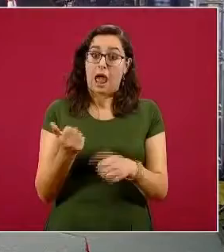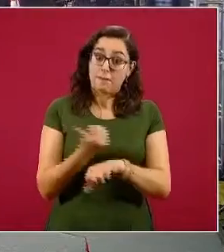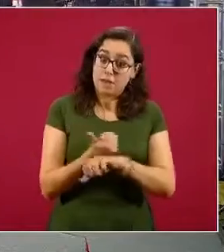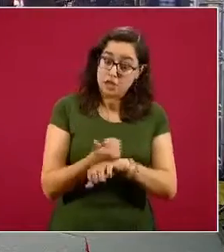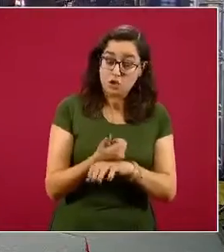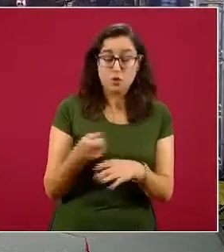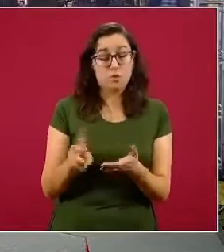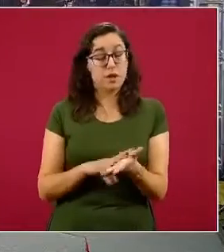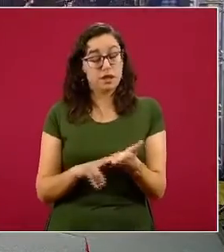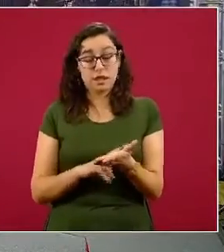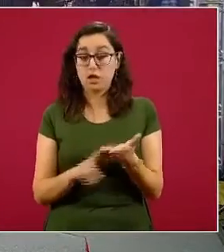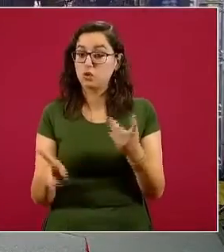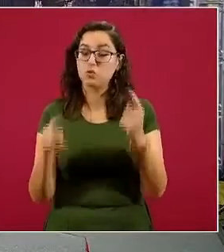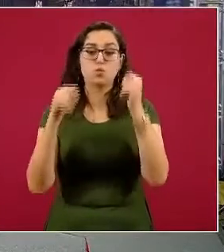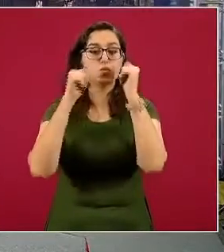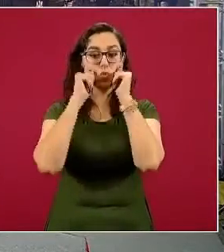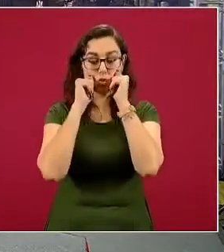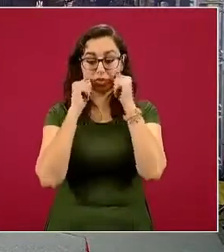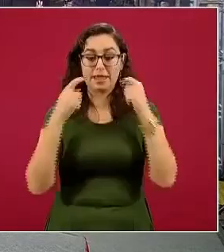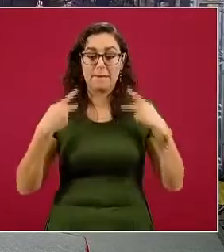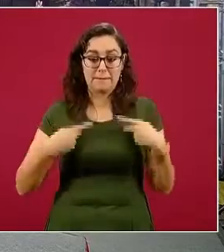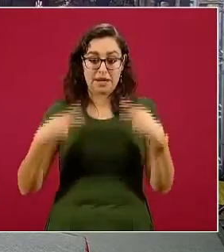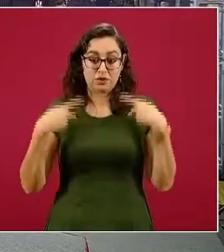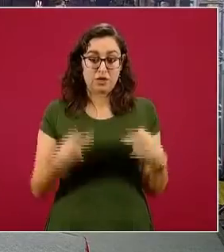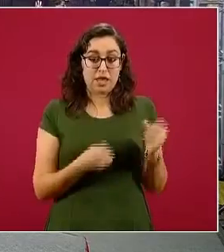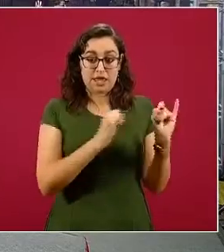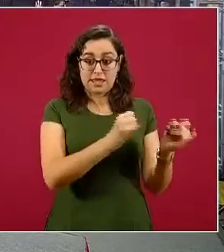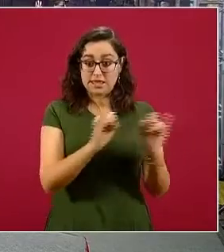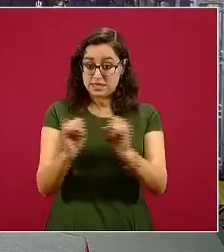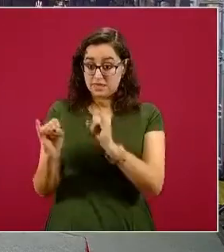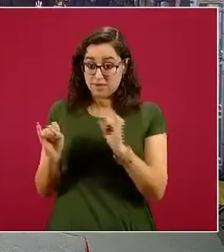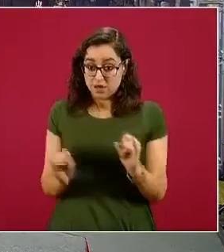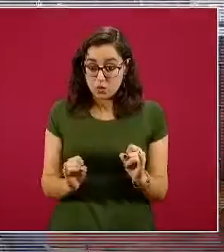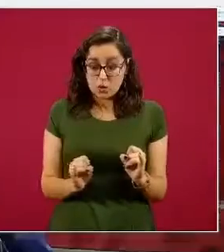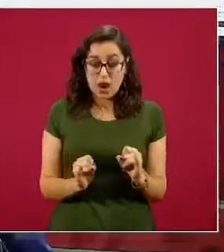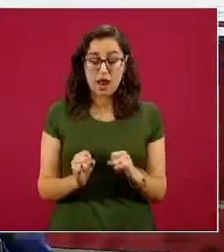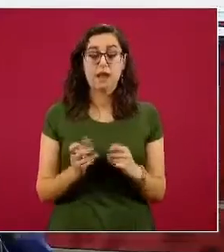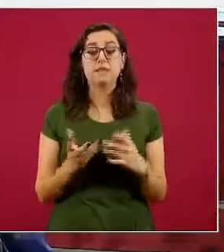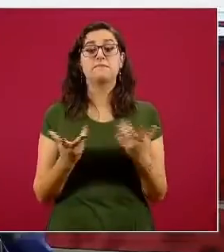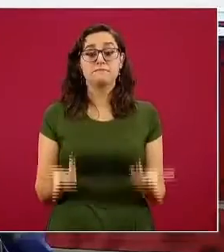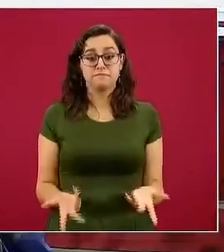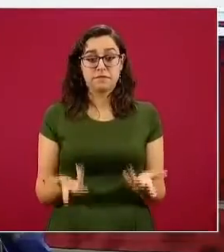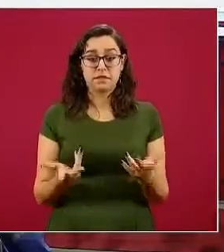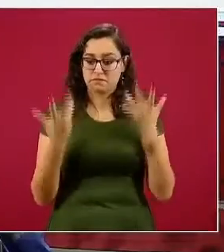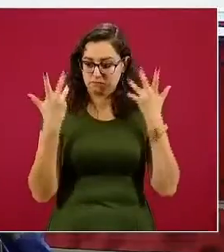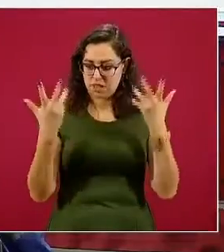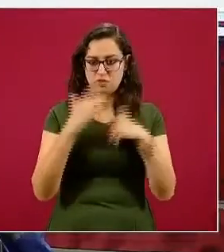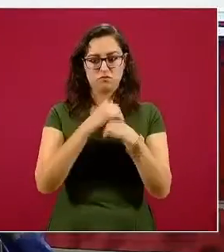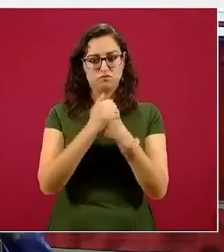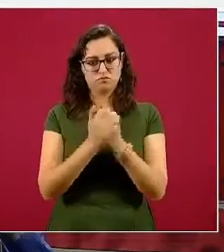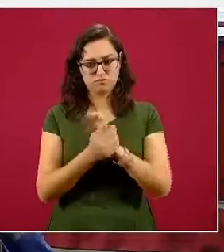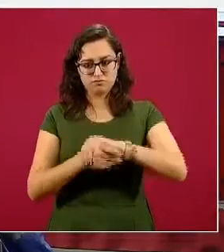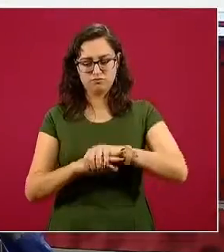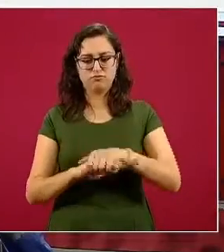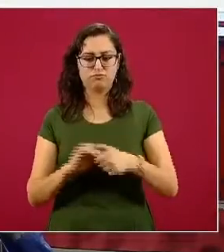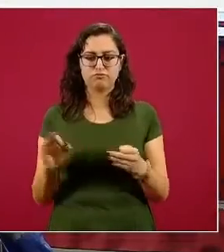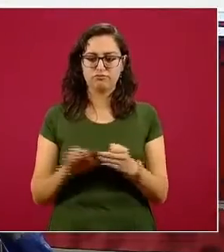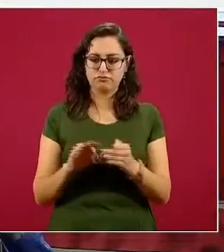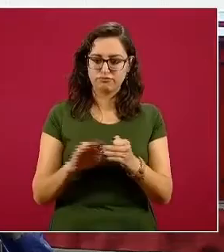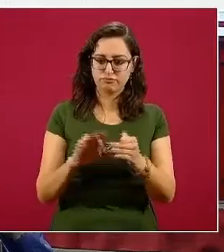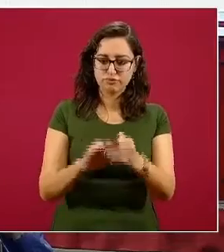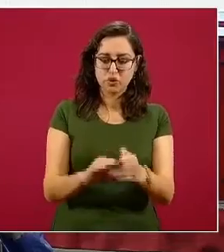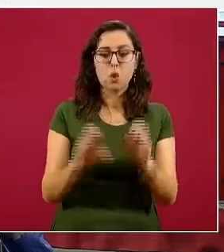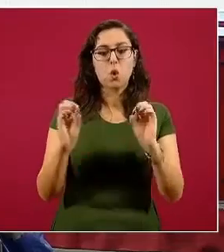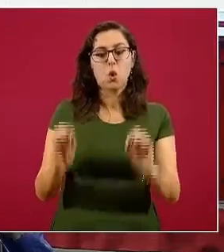las medidas preventivas personales, que son en su momento lavado de manos continuo o la desinfección